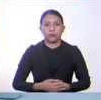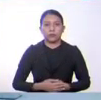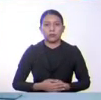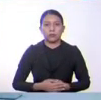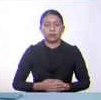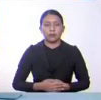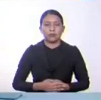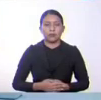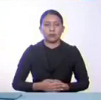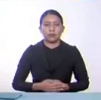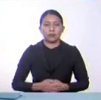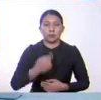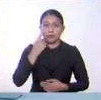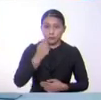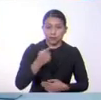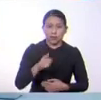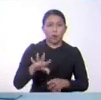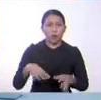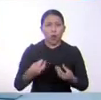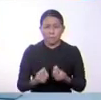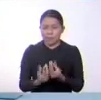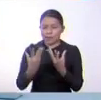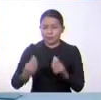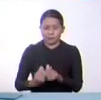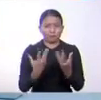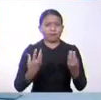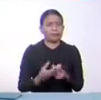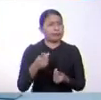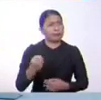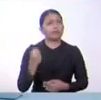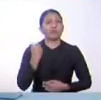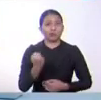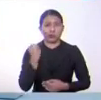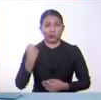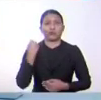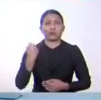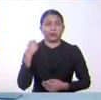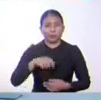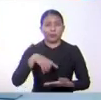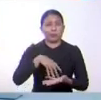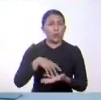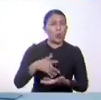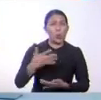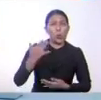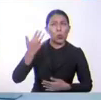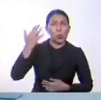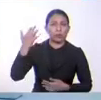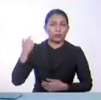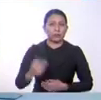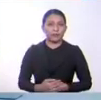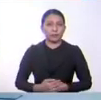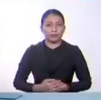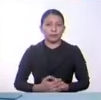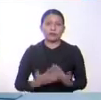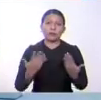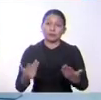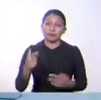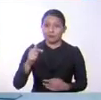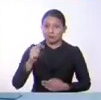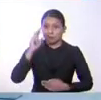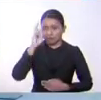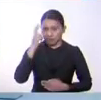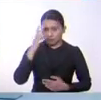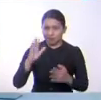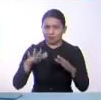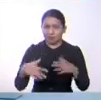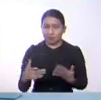Bien, hemos visto cómo las plantas han sido importantes para la humanidad desde hace mucho tiempo, y esto tiene que ver mucho